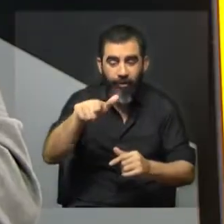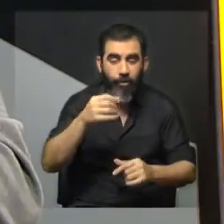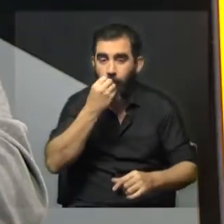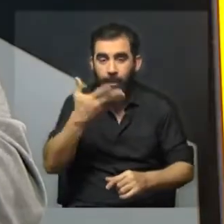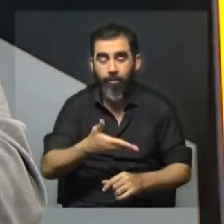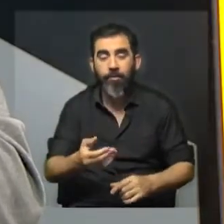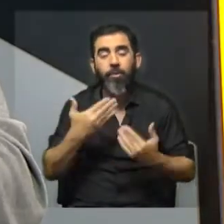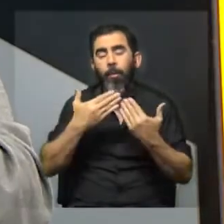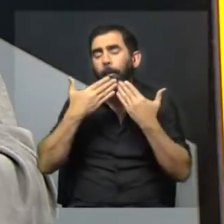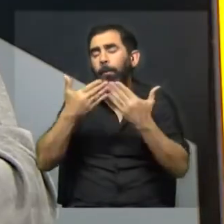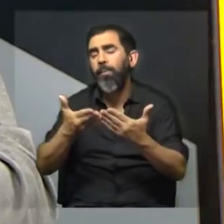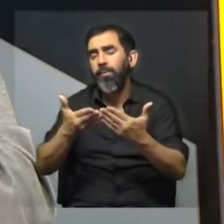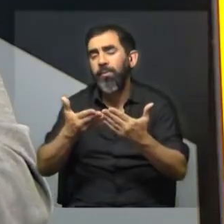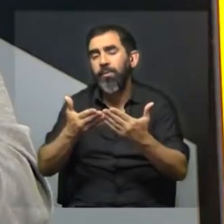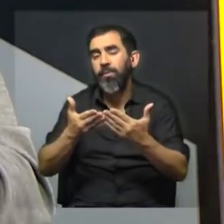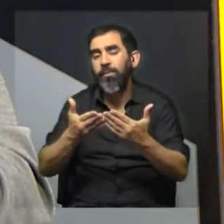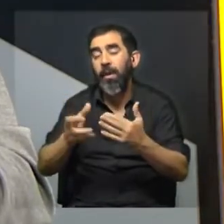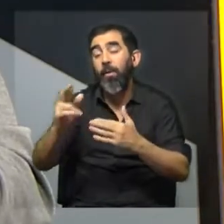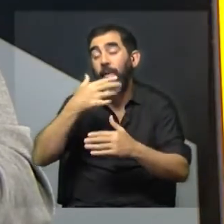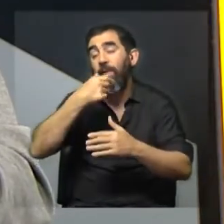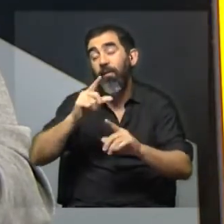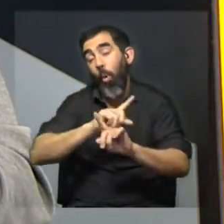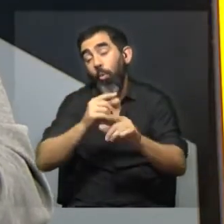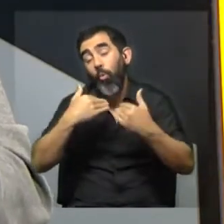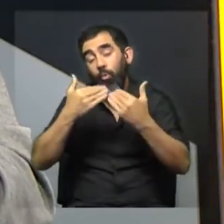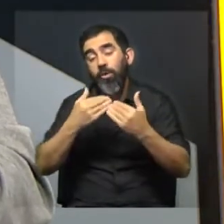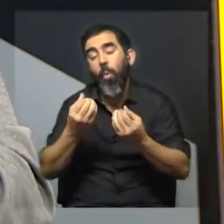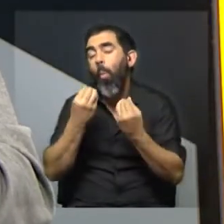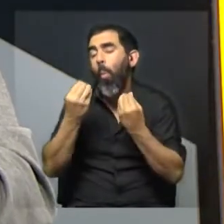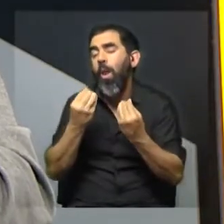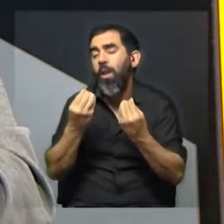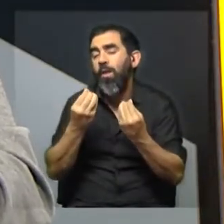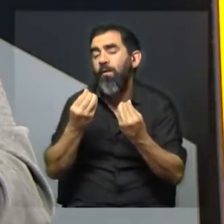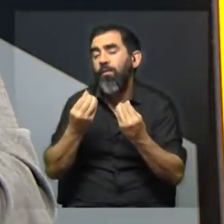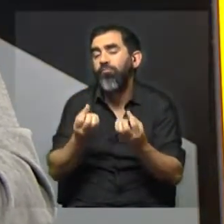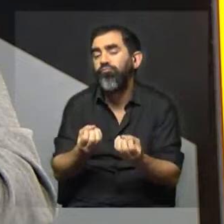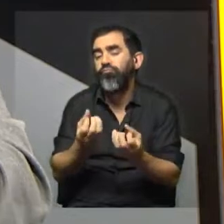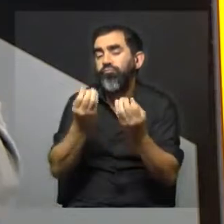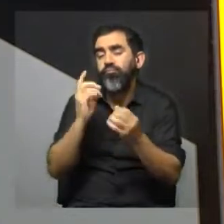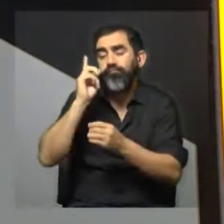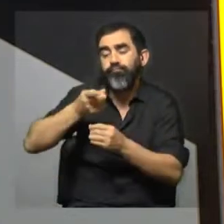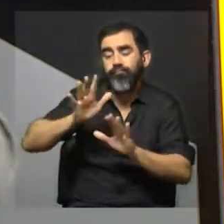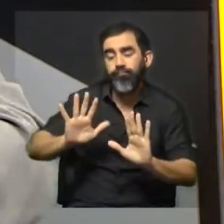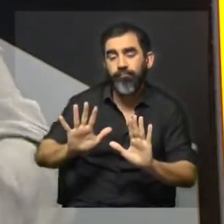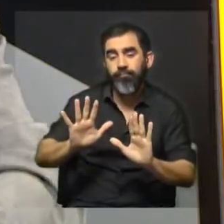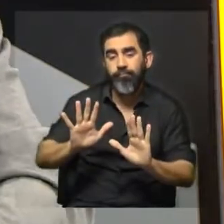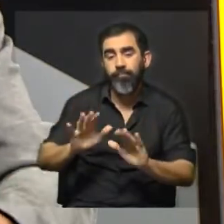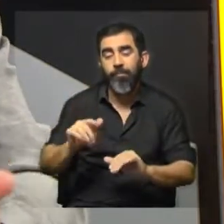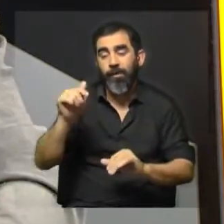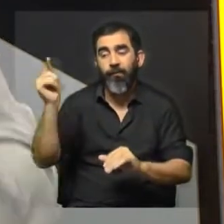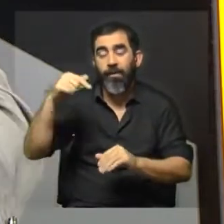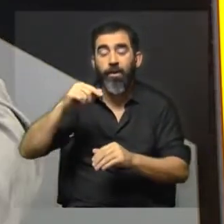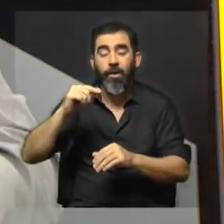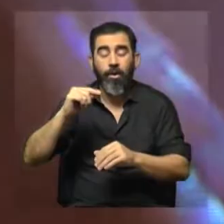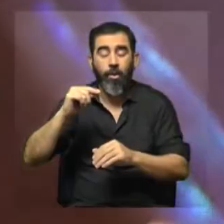despedir con una pregunta, tal vez de respuesta muy fácil, tal vez no. ¿Cuál sería el fermentado que nos define, no? Vos hablabas recién de este que viene de la cultura